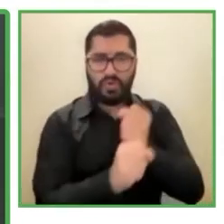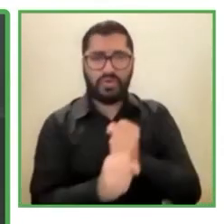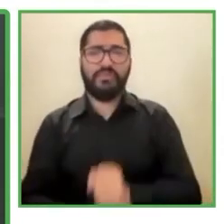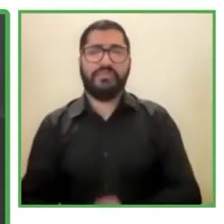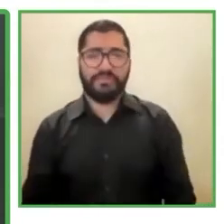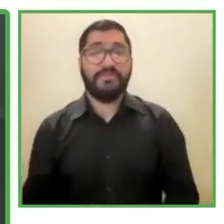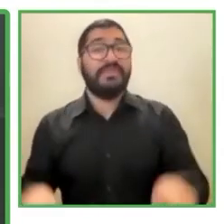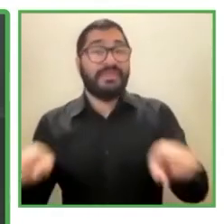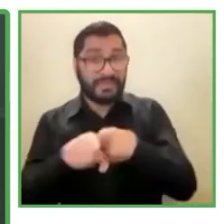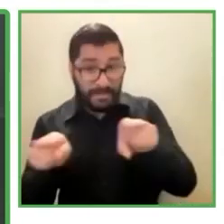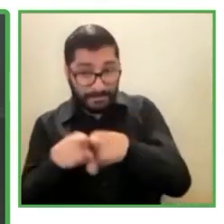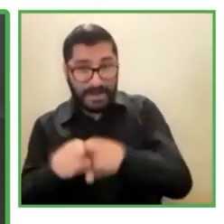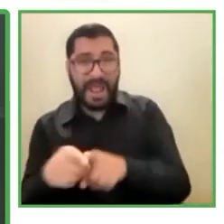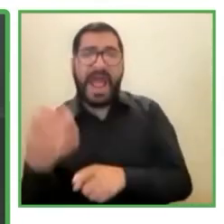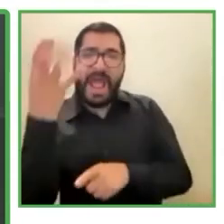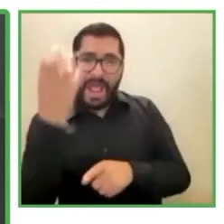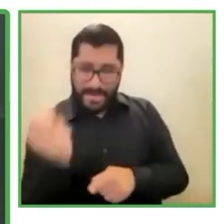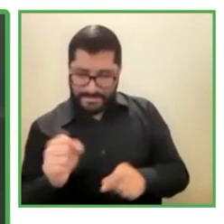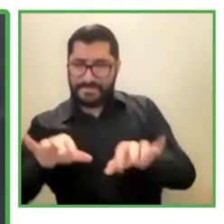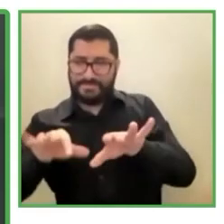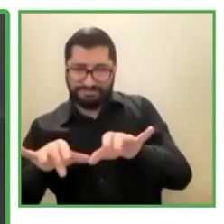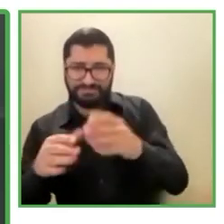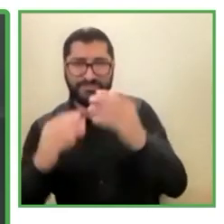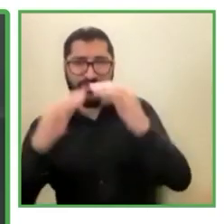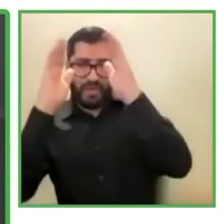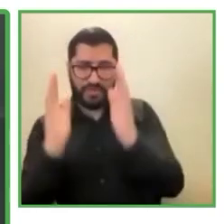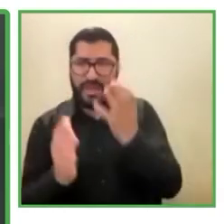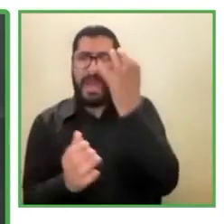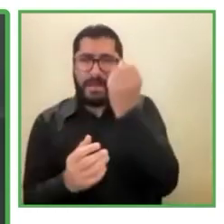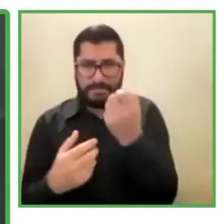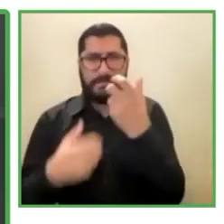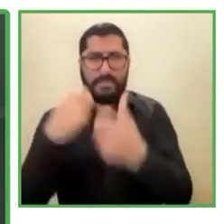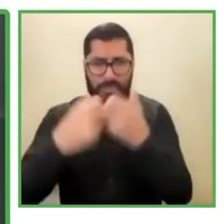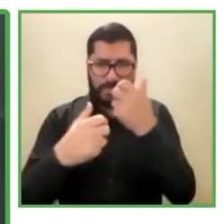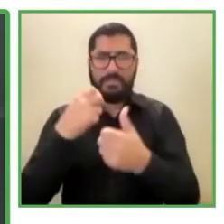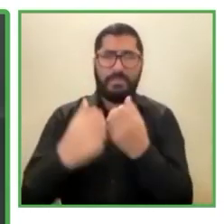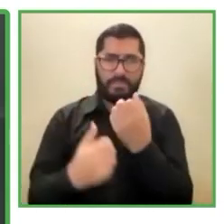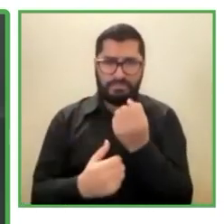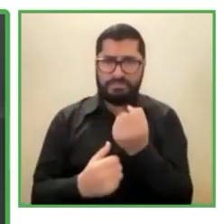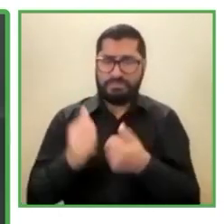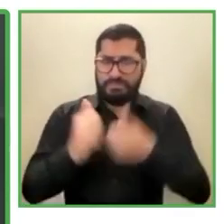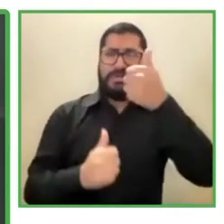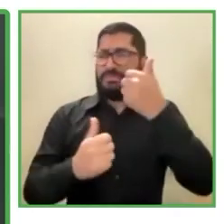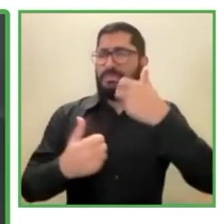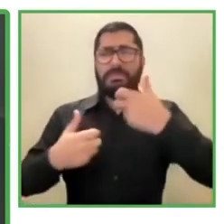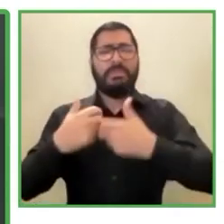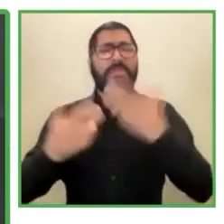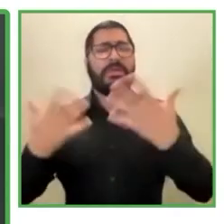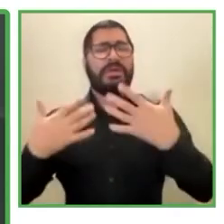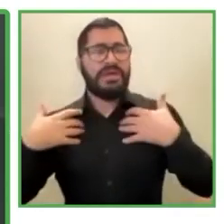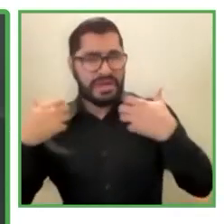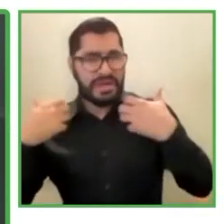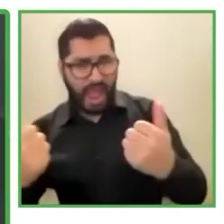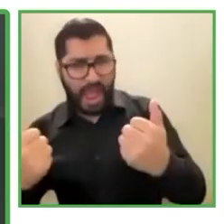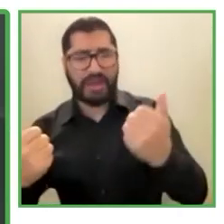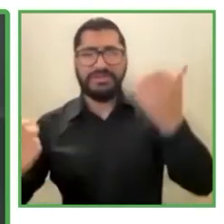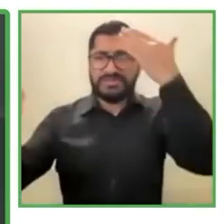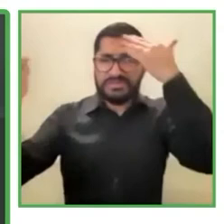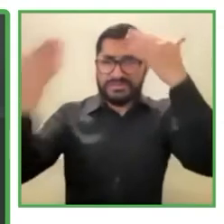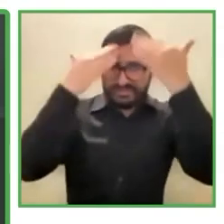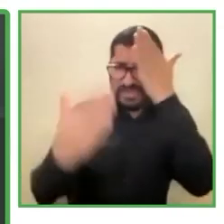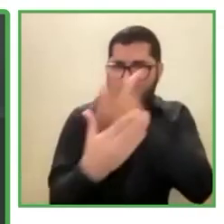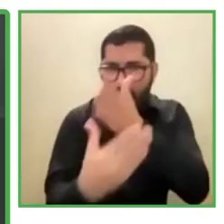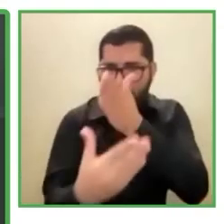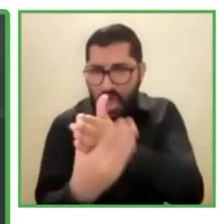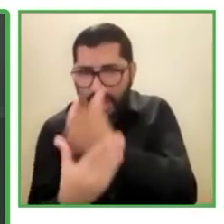ejemplo, en materia de seguridad y salud en el trabajo, los riesgos, por ejemplo, psicosociales. También pueden producir otro tipo de